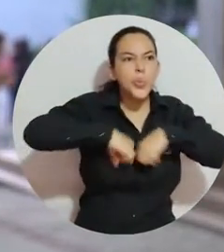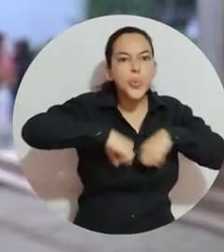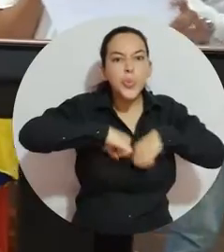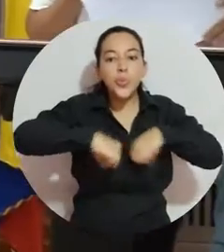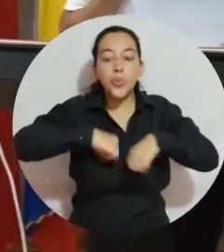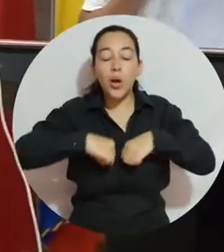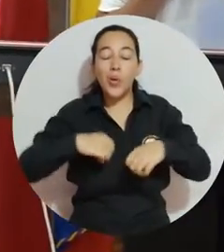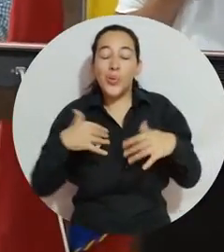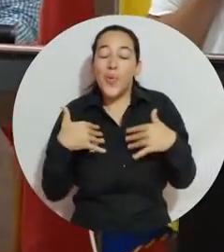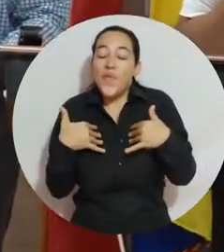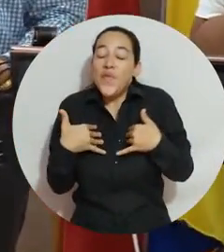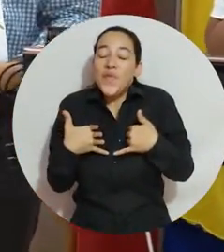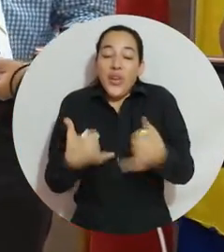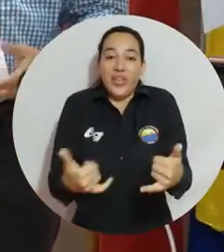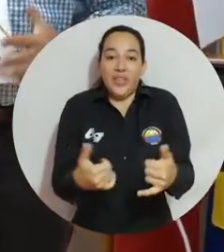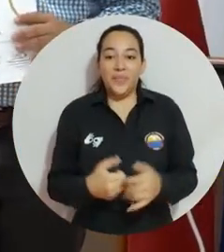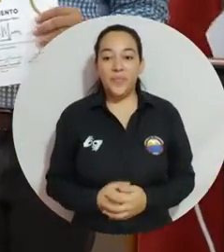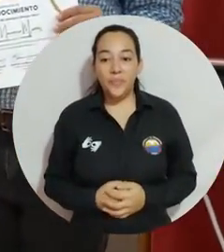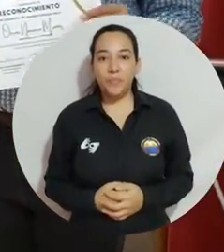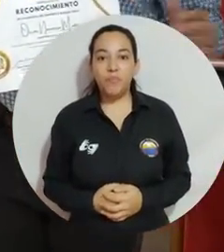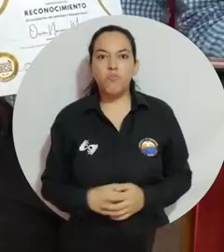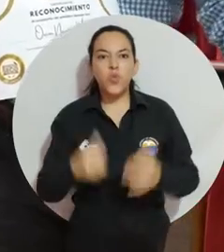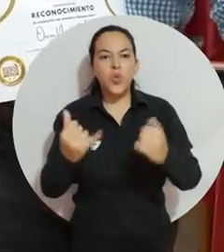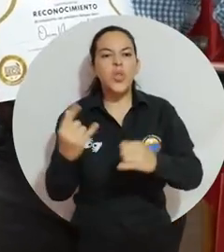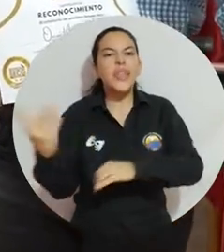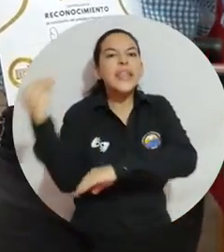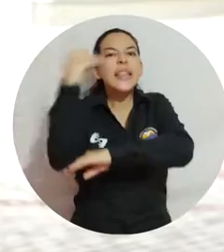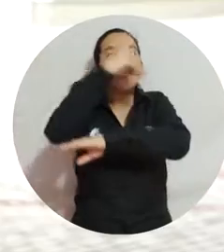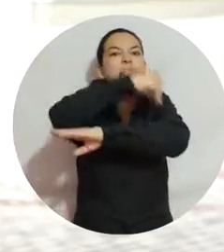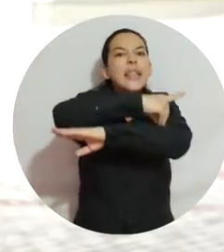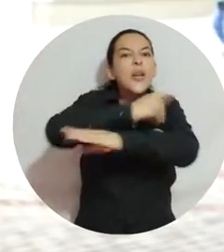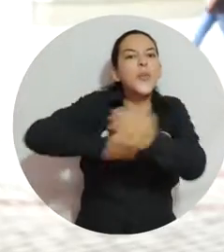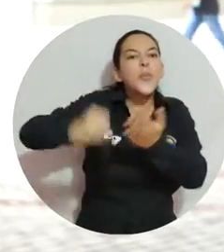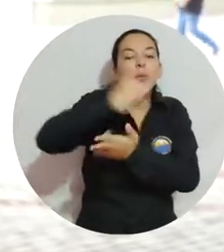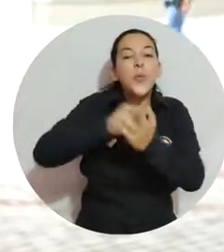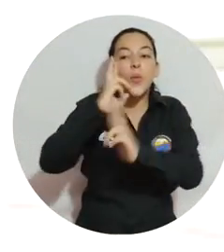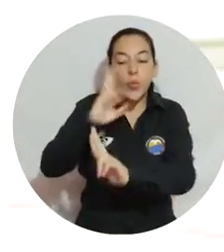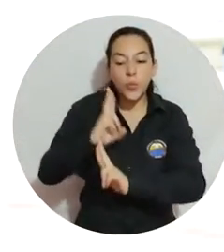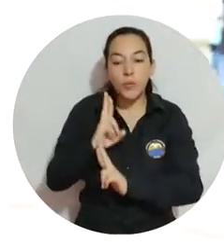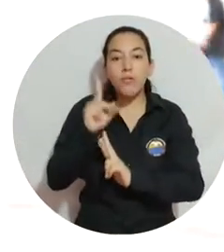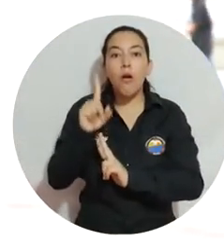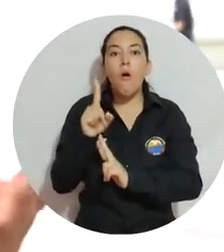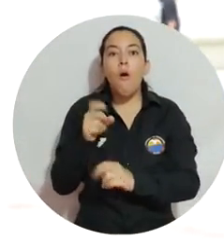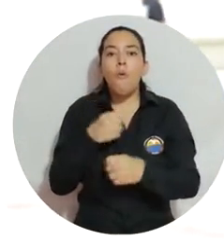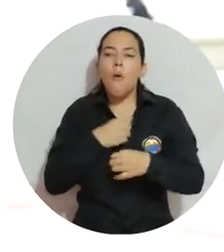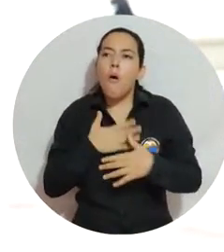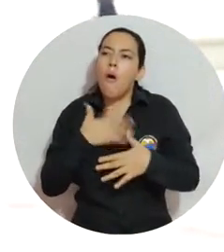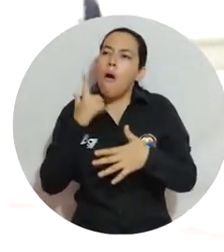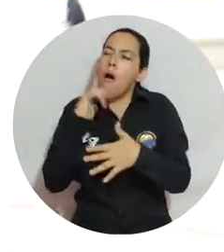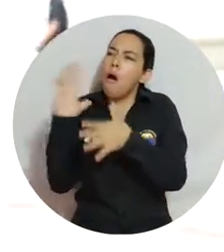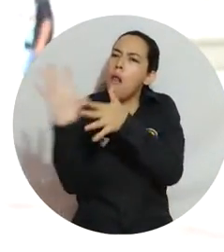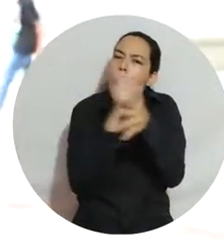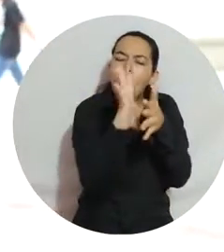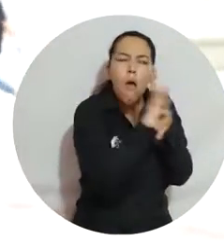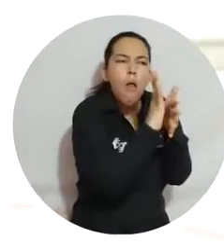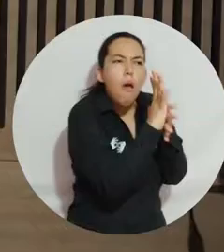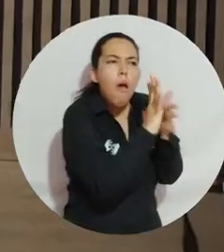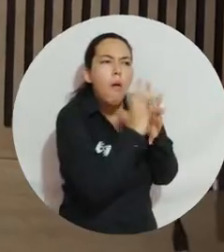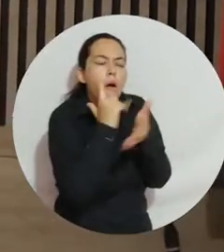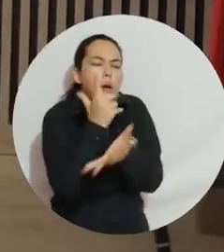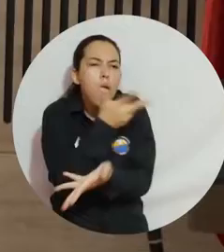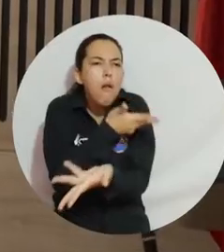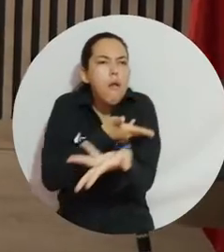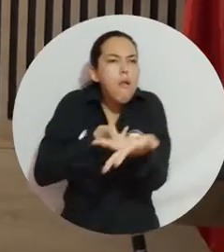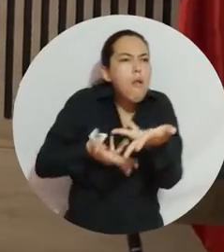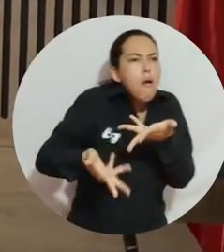las actividades y la verdad es que me siento muy feliz por esto. La celebración del Día del Biólogo pues nos dio esta oportunidad de escucharnos,